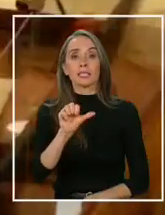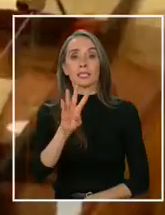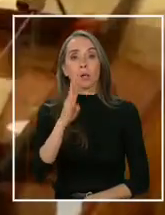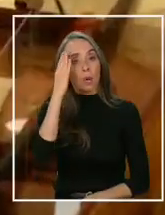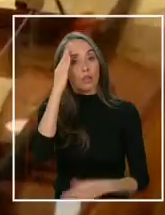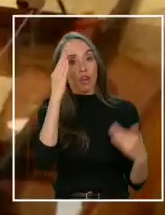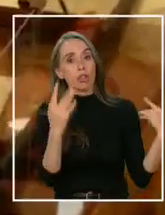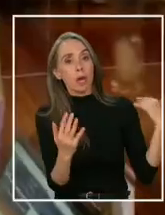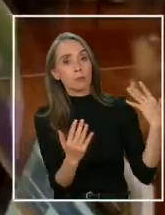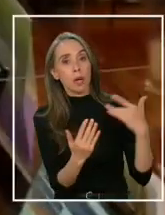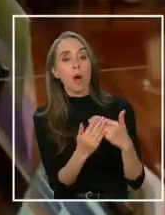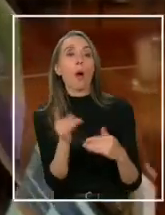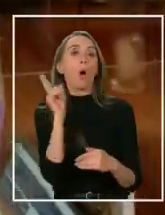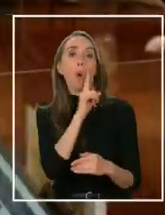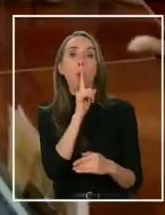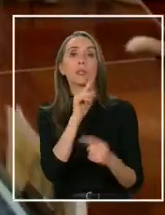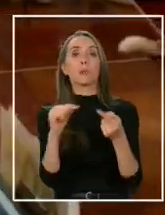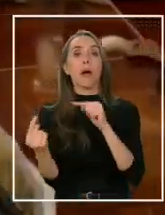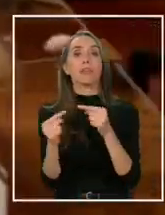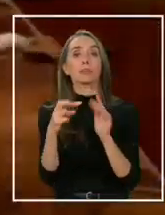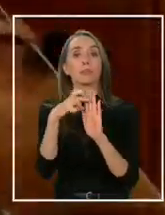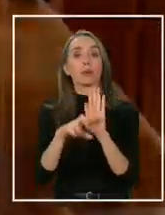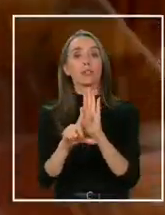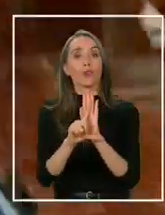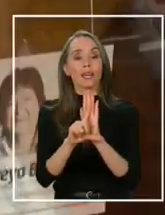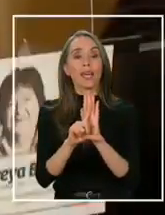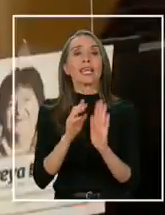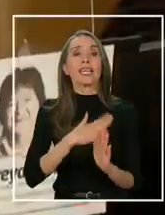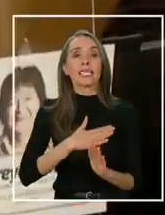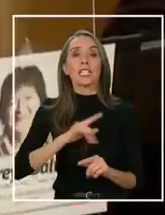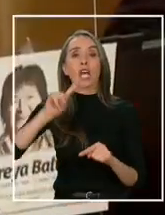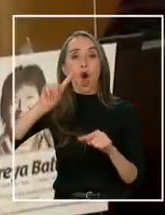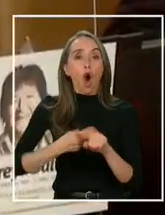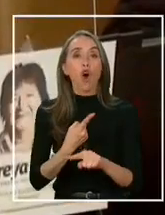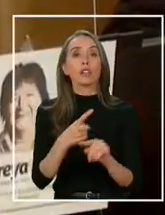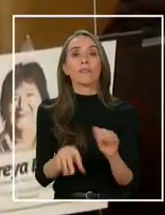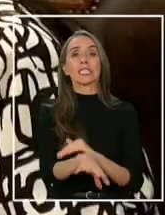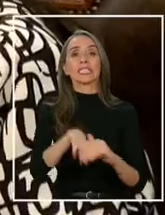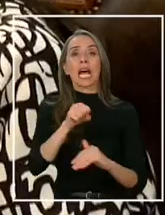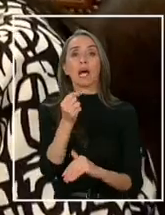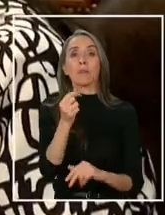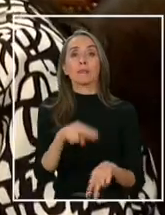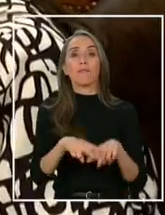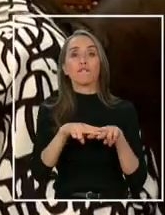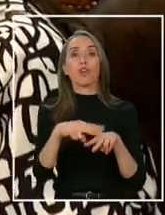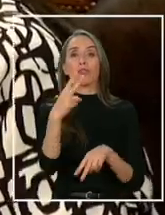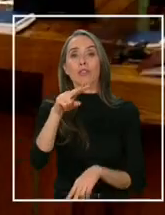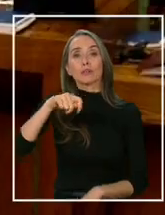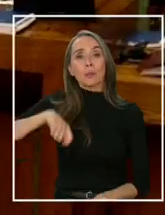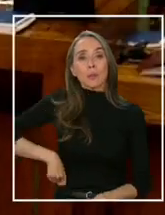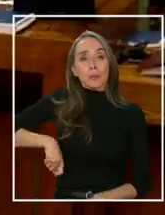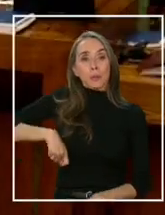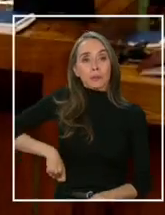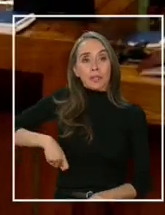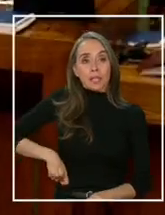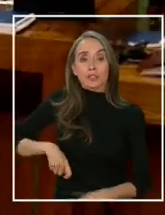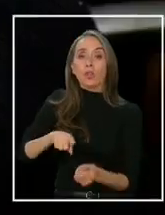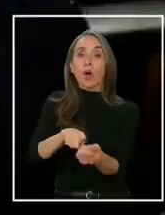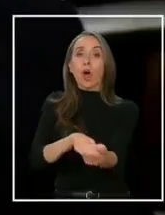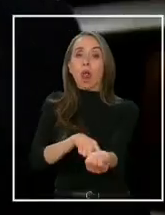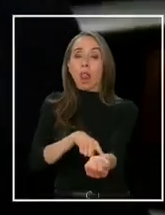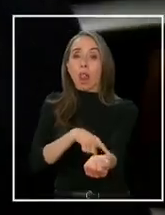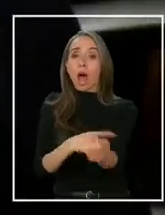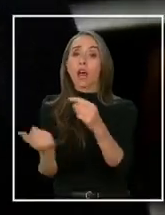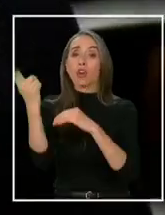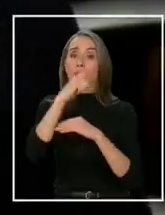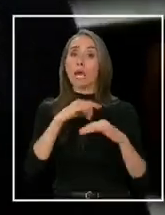164 días han pasado desde el último debate que desató el proyecto que pretendía otra vez retirar dineros de los fondos de pensiones. Intensa y extensa